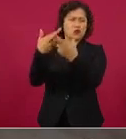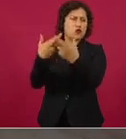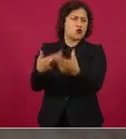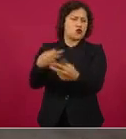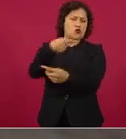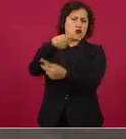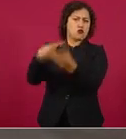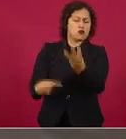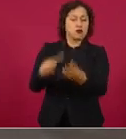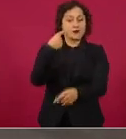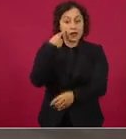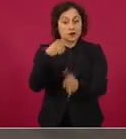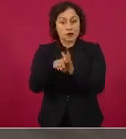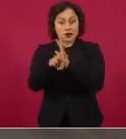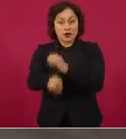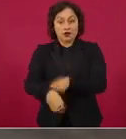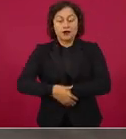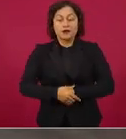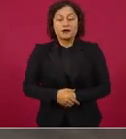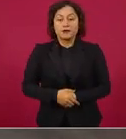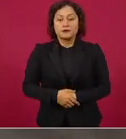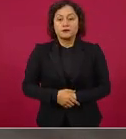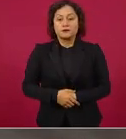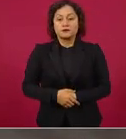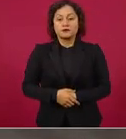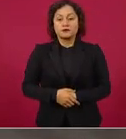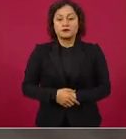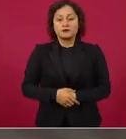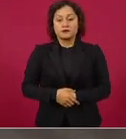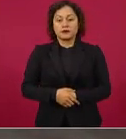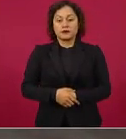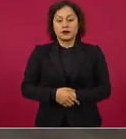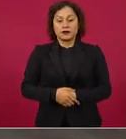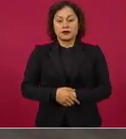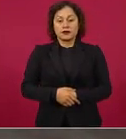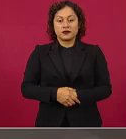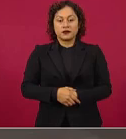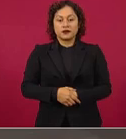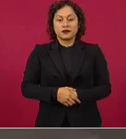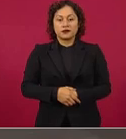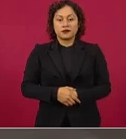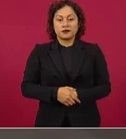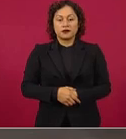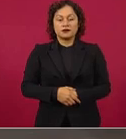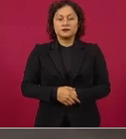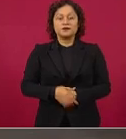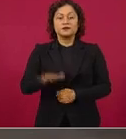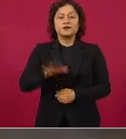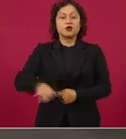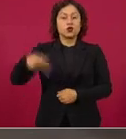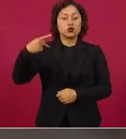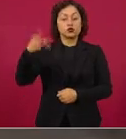por ejemplo, lo de los Seris, es una cultura